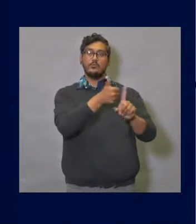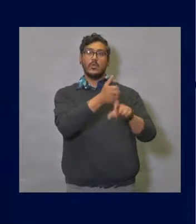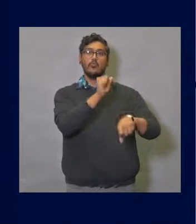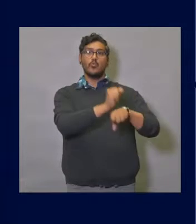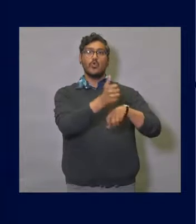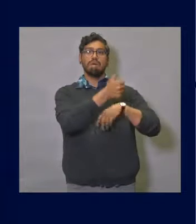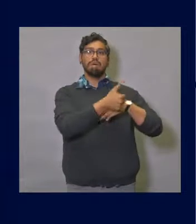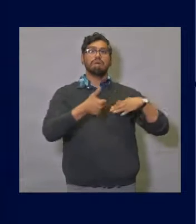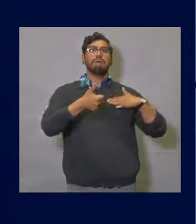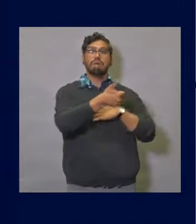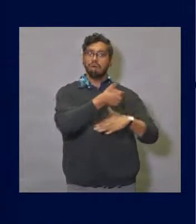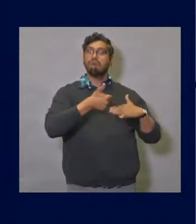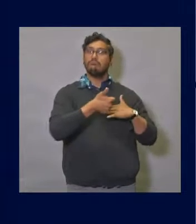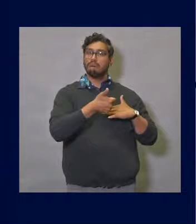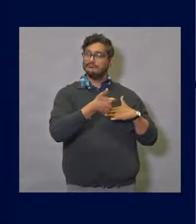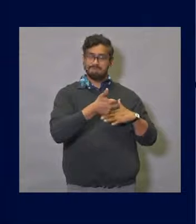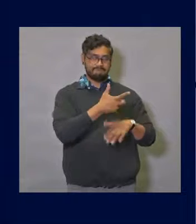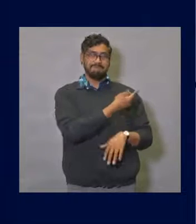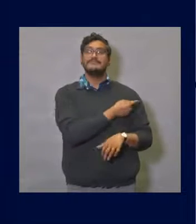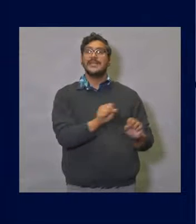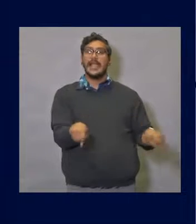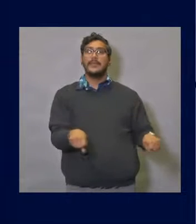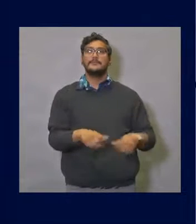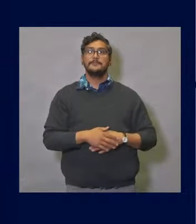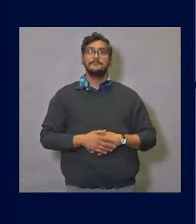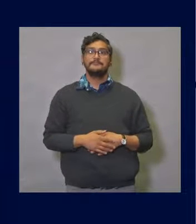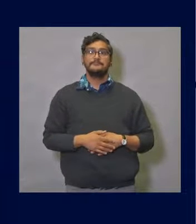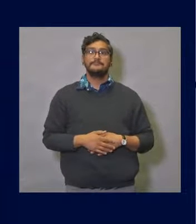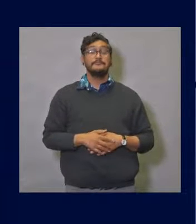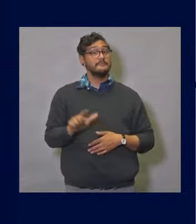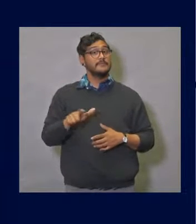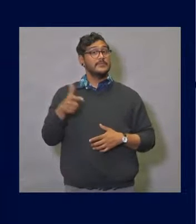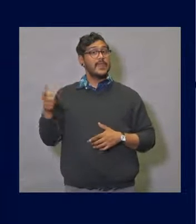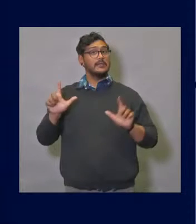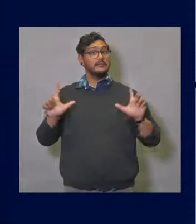la logística. Next slide, please.